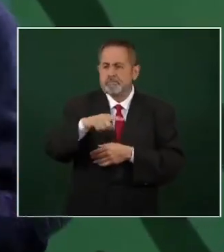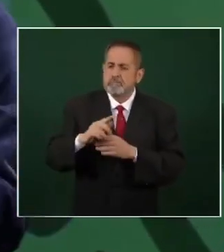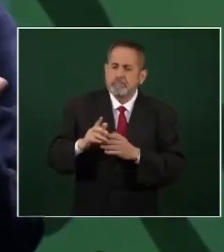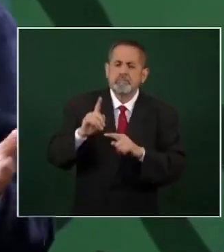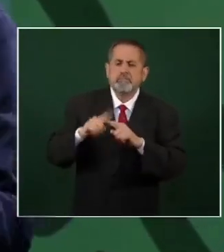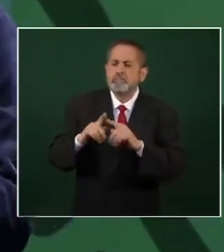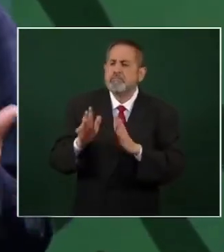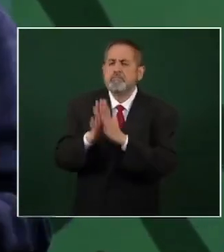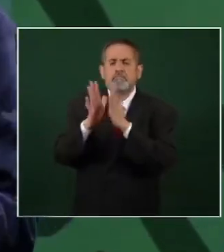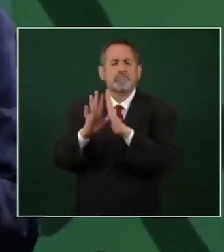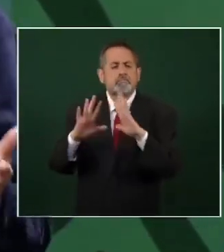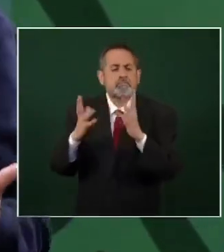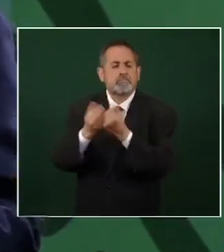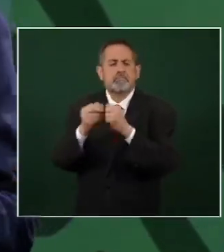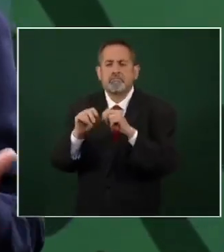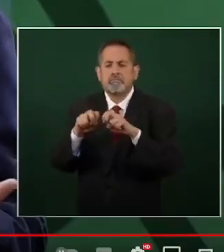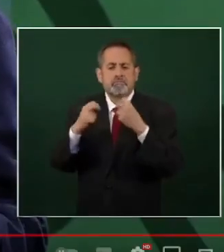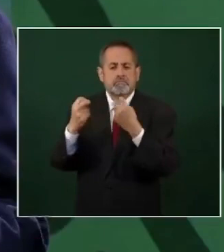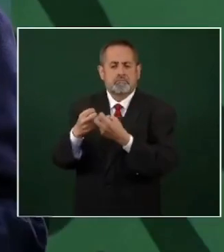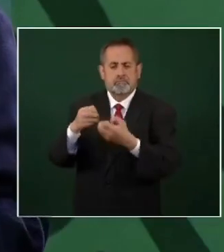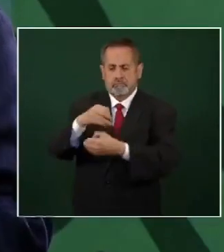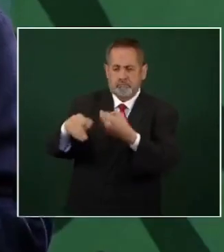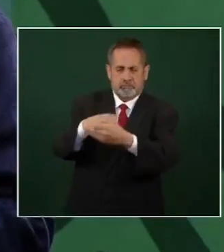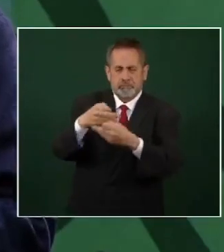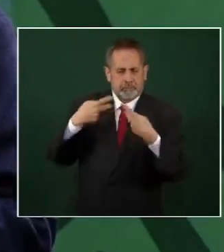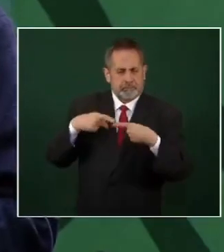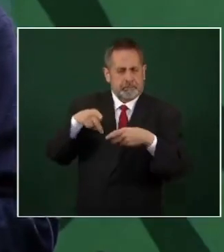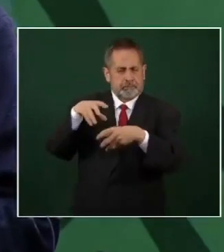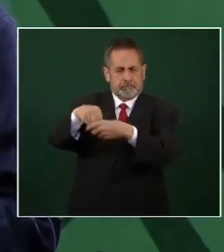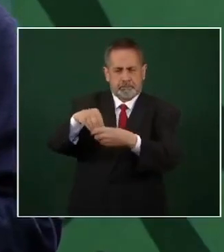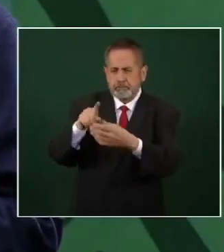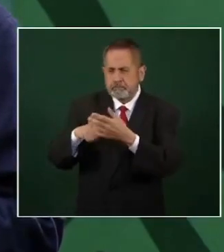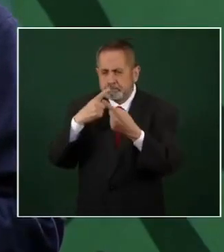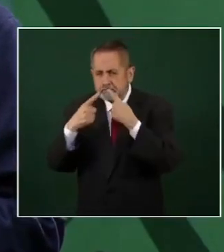participar todos los involucrados en el caso,